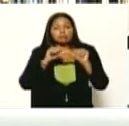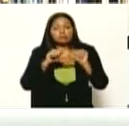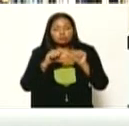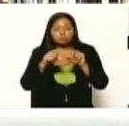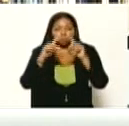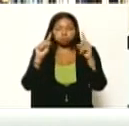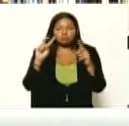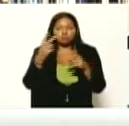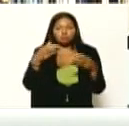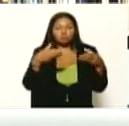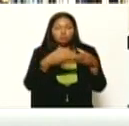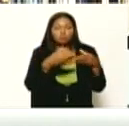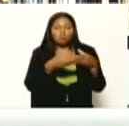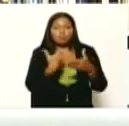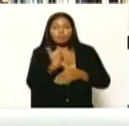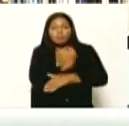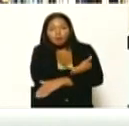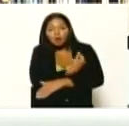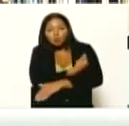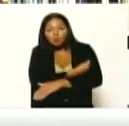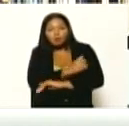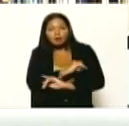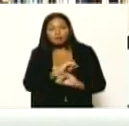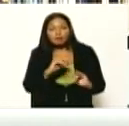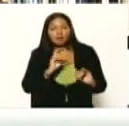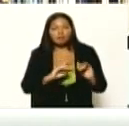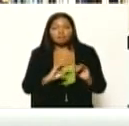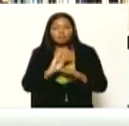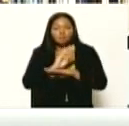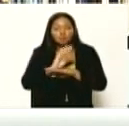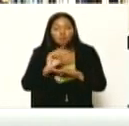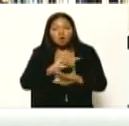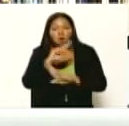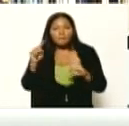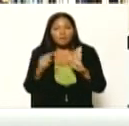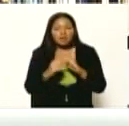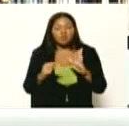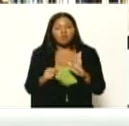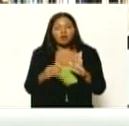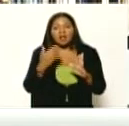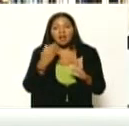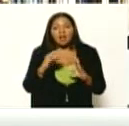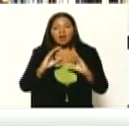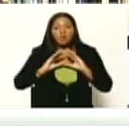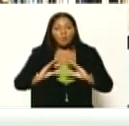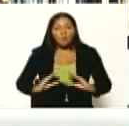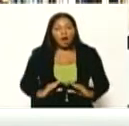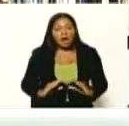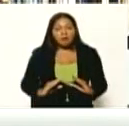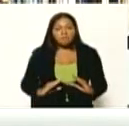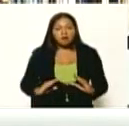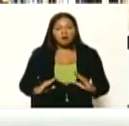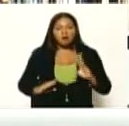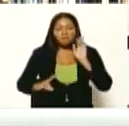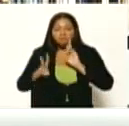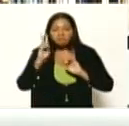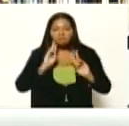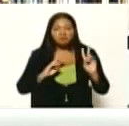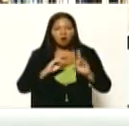una segunda generación de vacunas que no permitan que el cuerpo se enferme, que inmunice